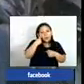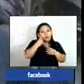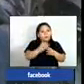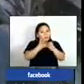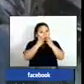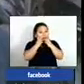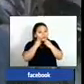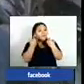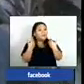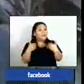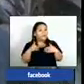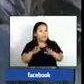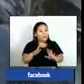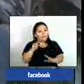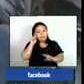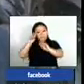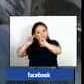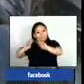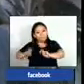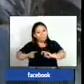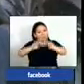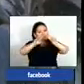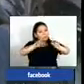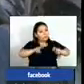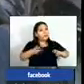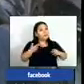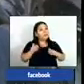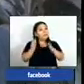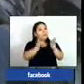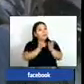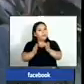las medidas correspondientes, el análisis correspondiente, la aplicación